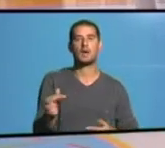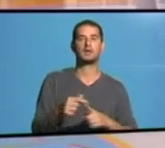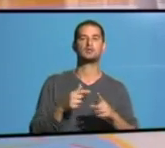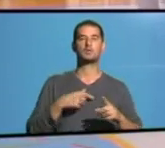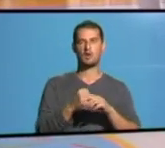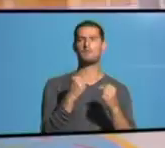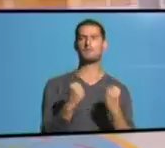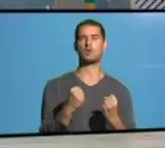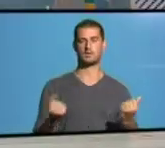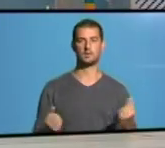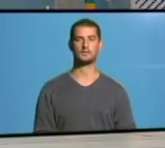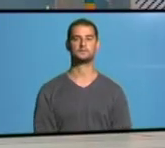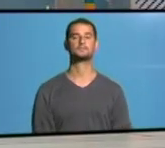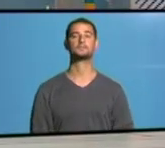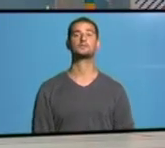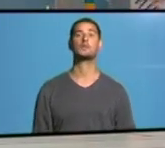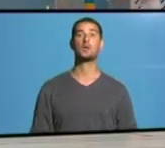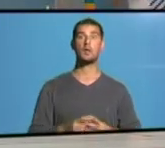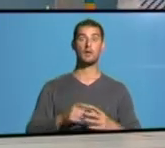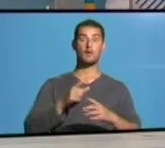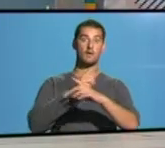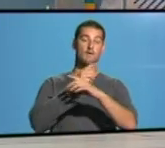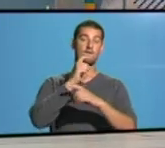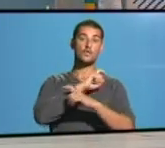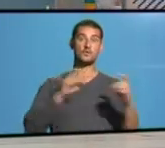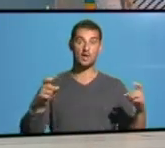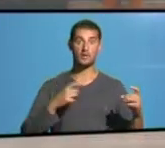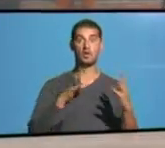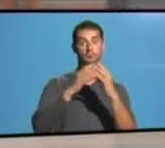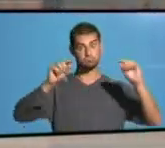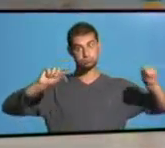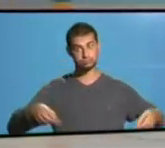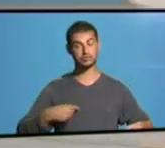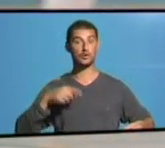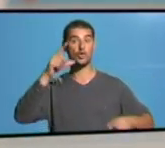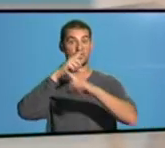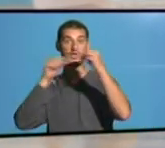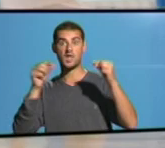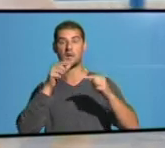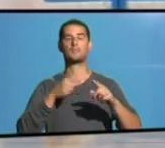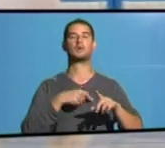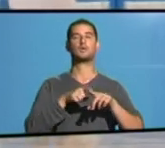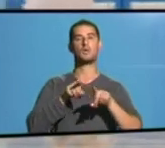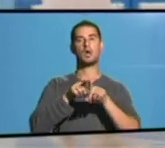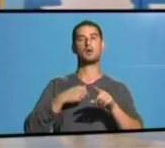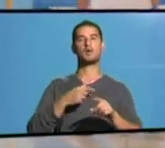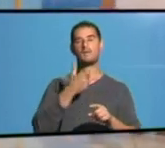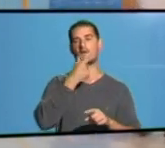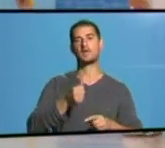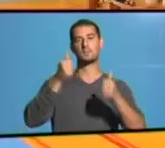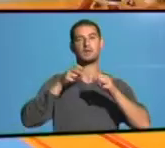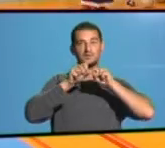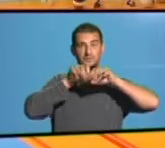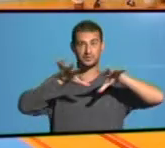intensidade que le pones no partido. A Fundación Azcar mantén un convenio coa TIC que facilita o seu traballo de cara á promoción do deporte base.